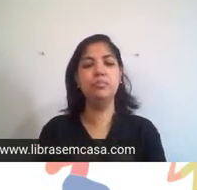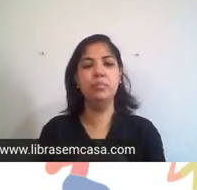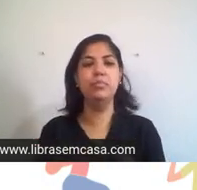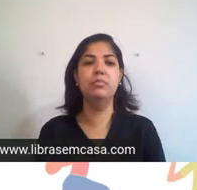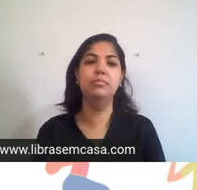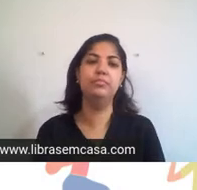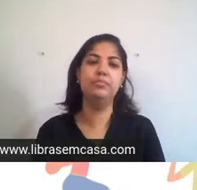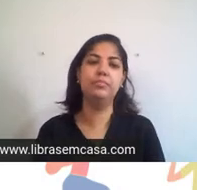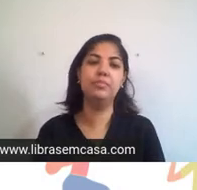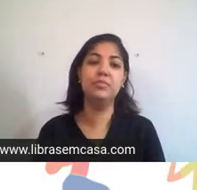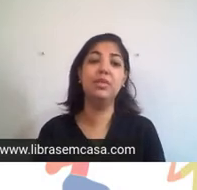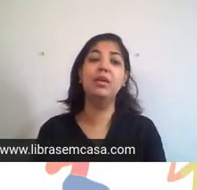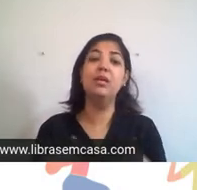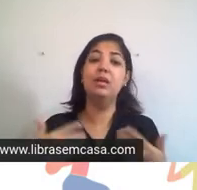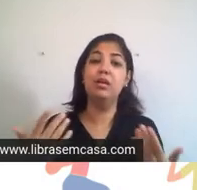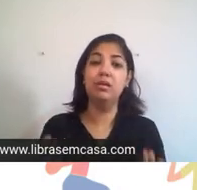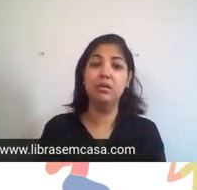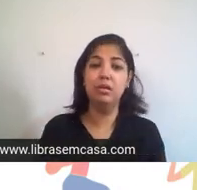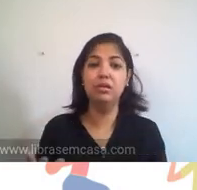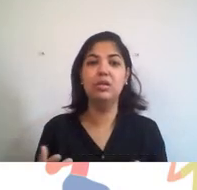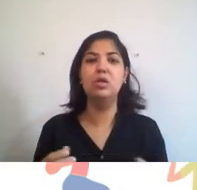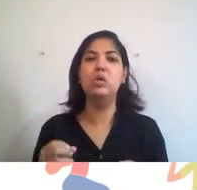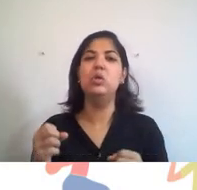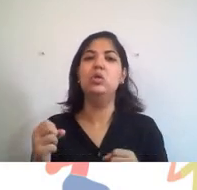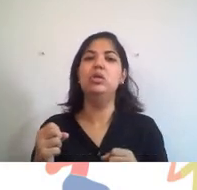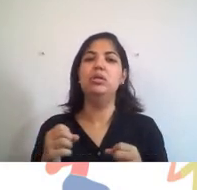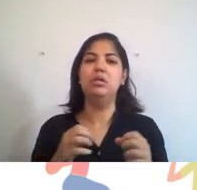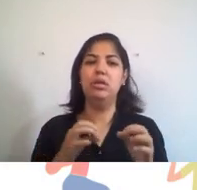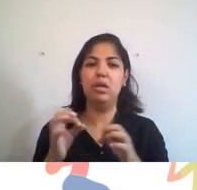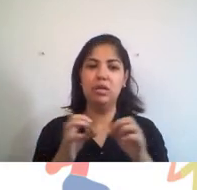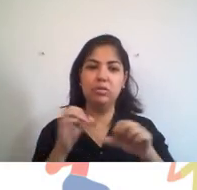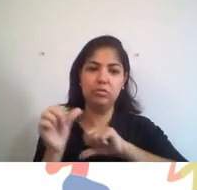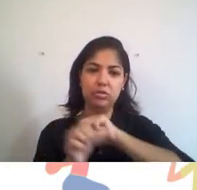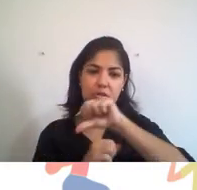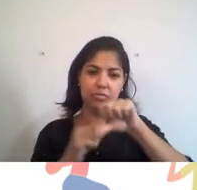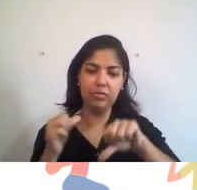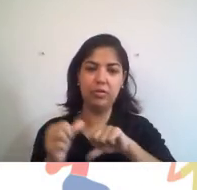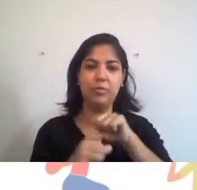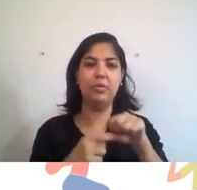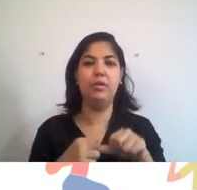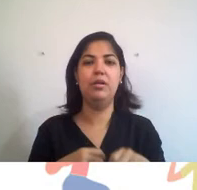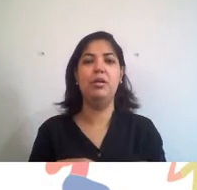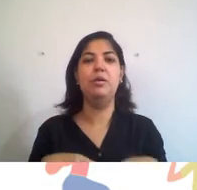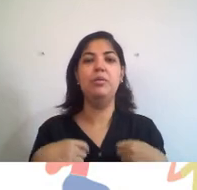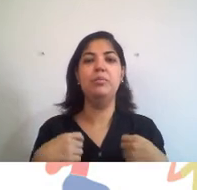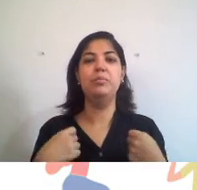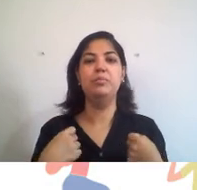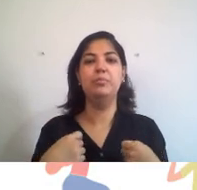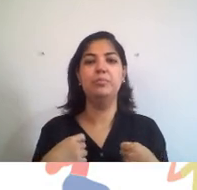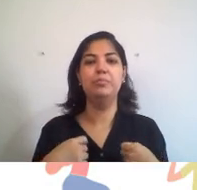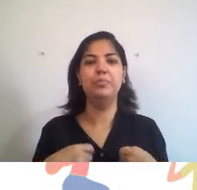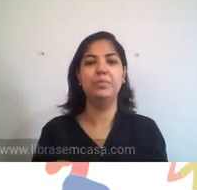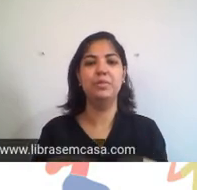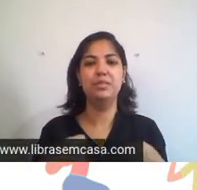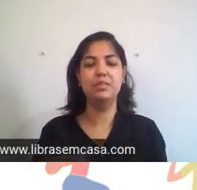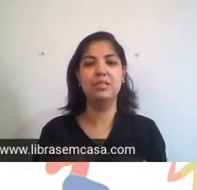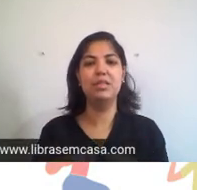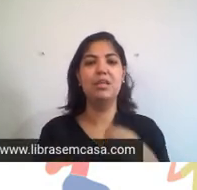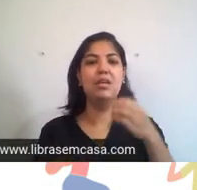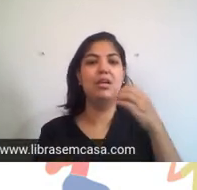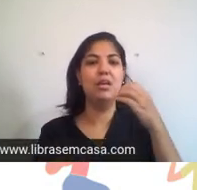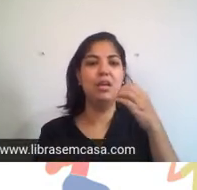Y obviamente más constructivo y reparador de todo esto. Entonces crecieron los proyectos agroecológicos, creció la producción